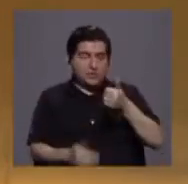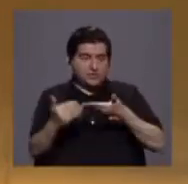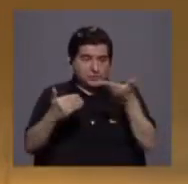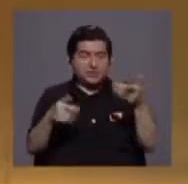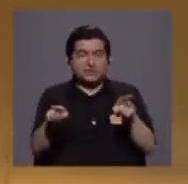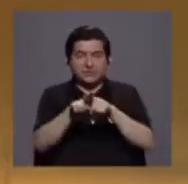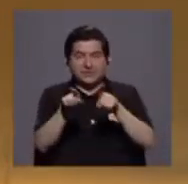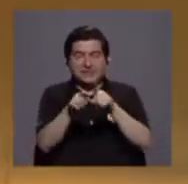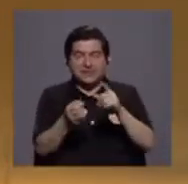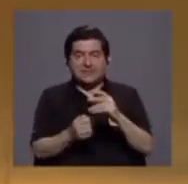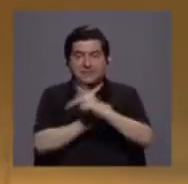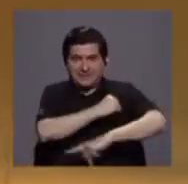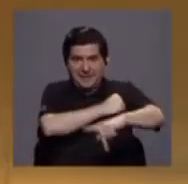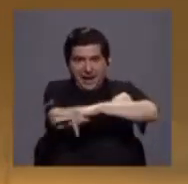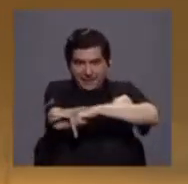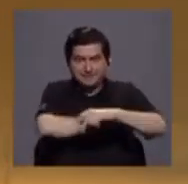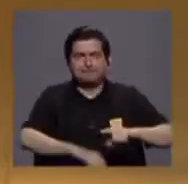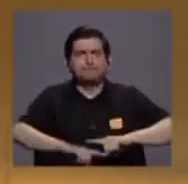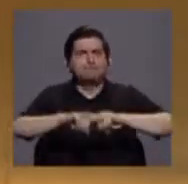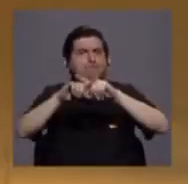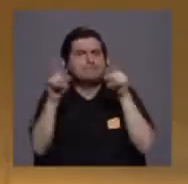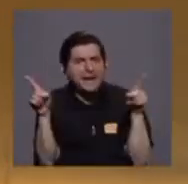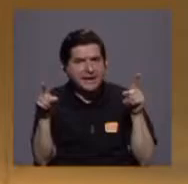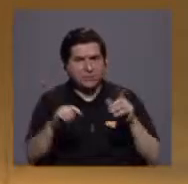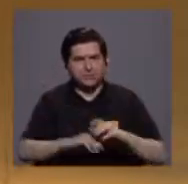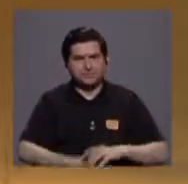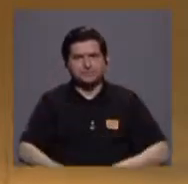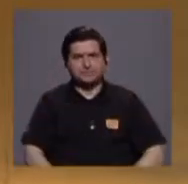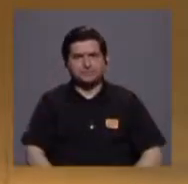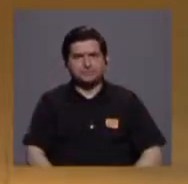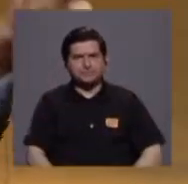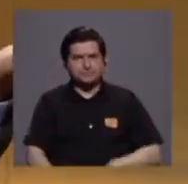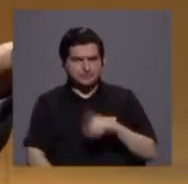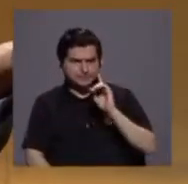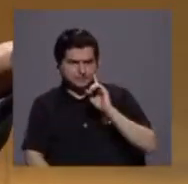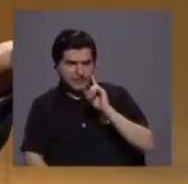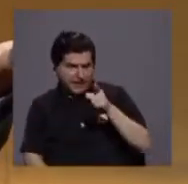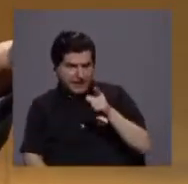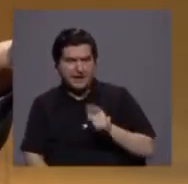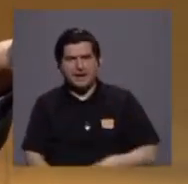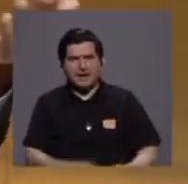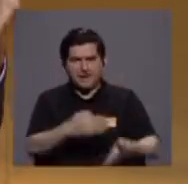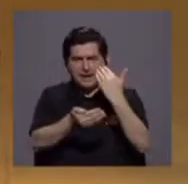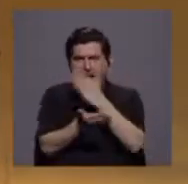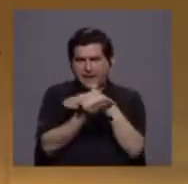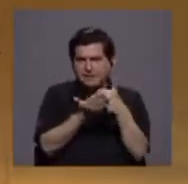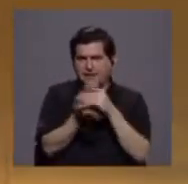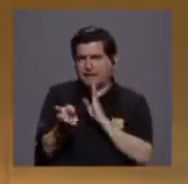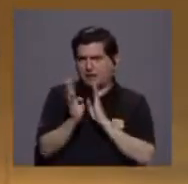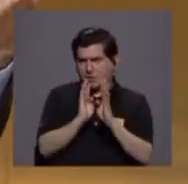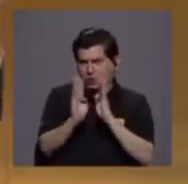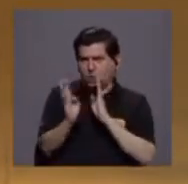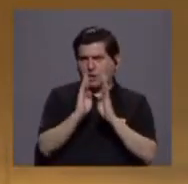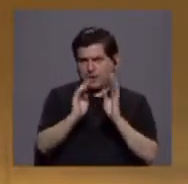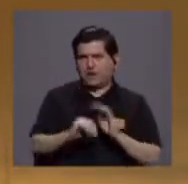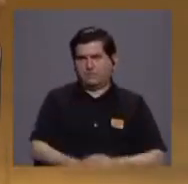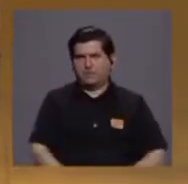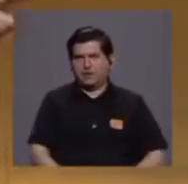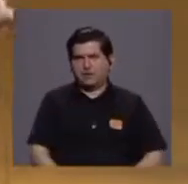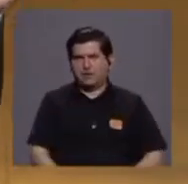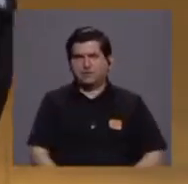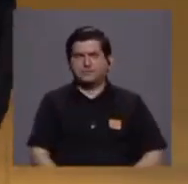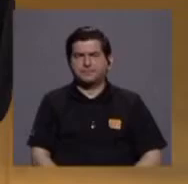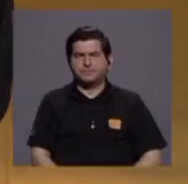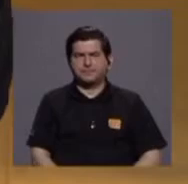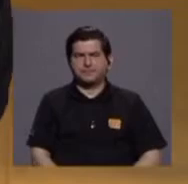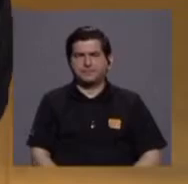este país. Pero él, en el segmento anterior, hablaba de